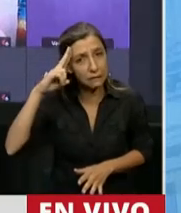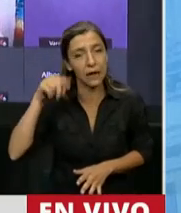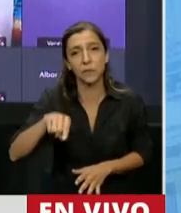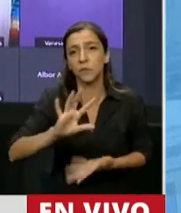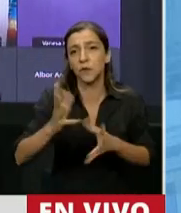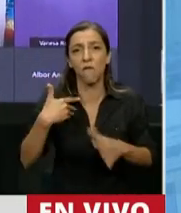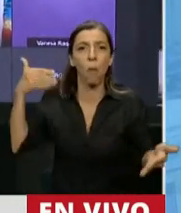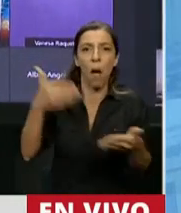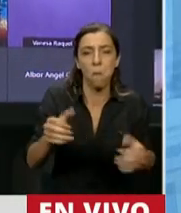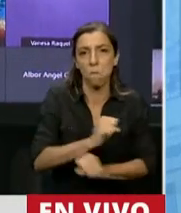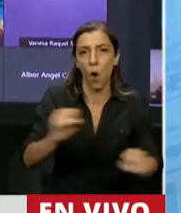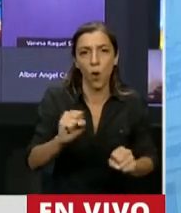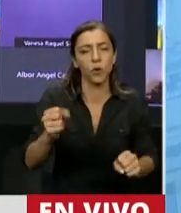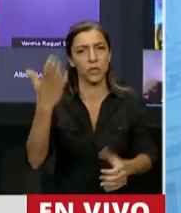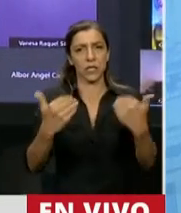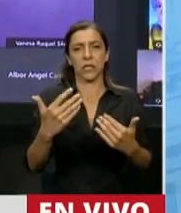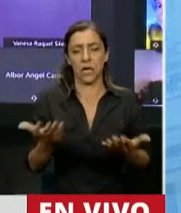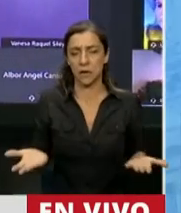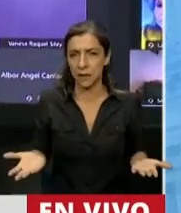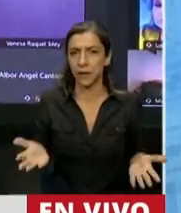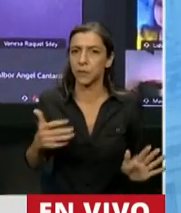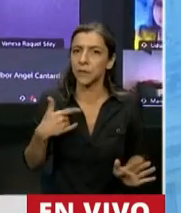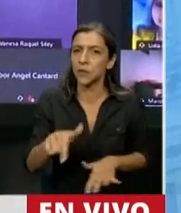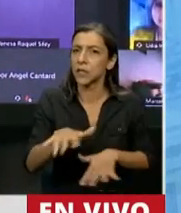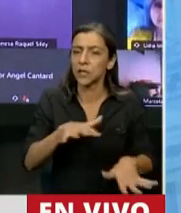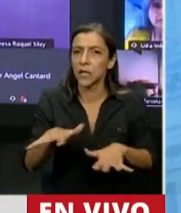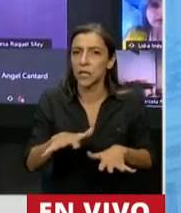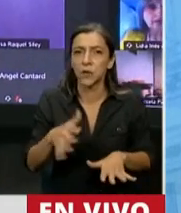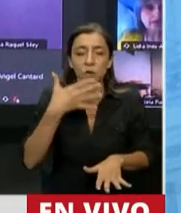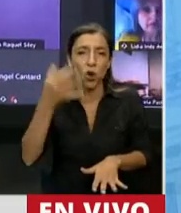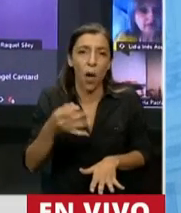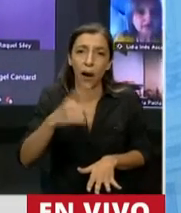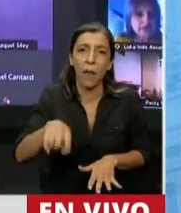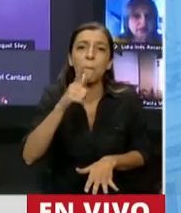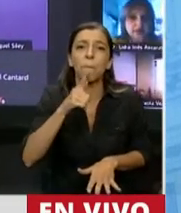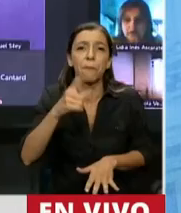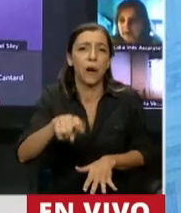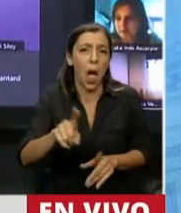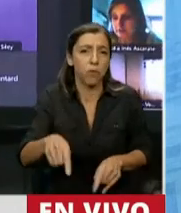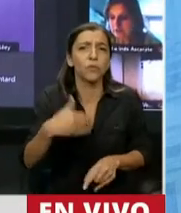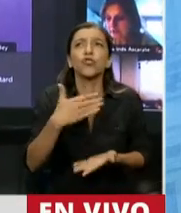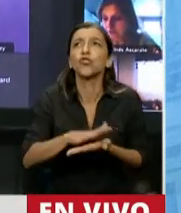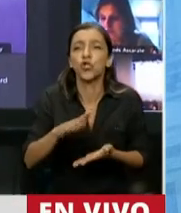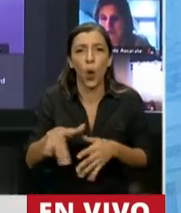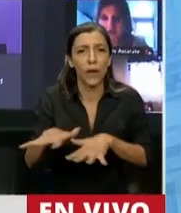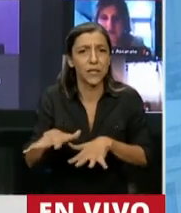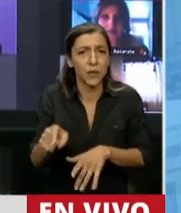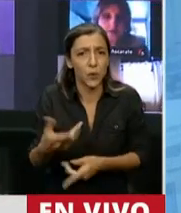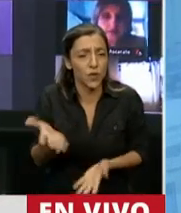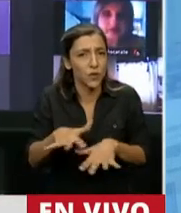desconocimiento a la verdadera situación en cuanto a lo que hace al transporte usted bien sabe señor